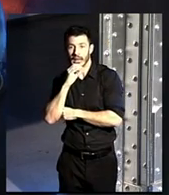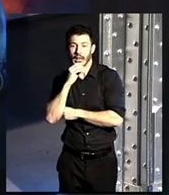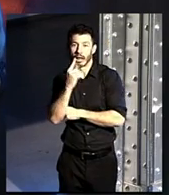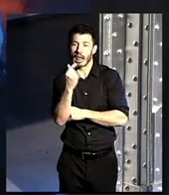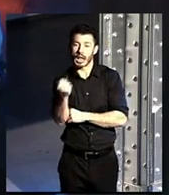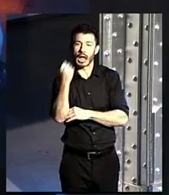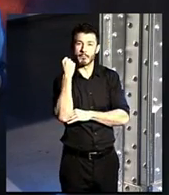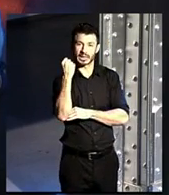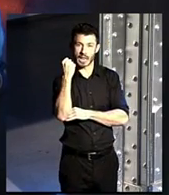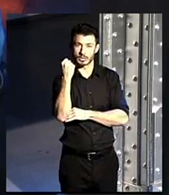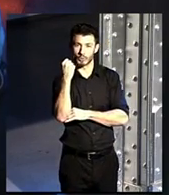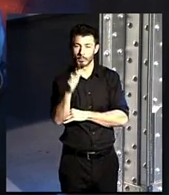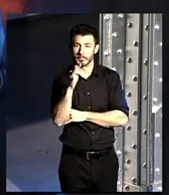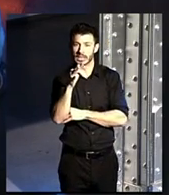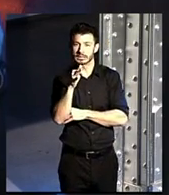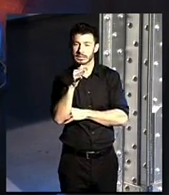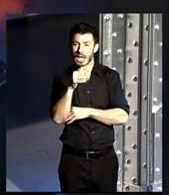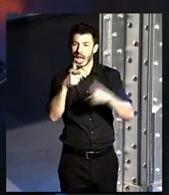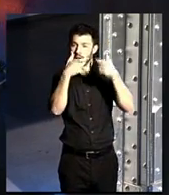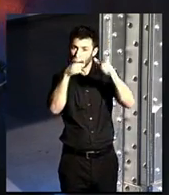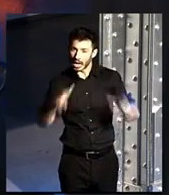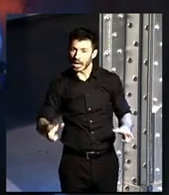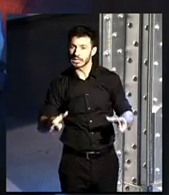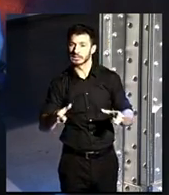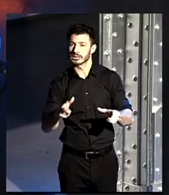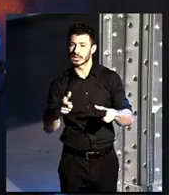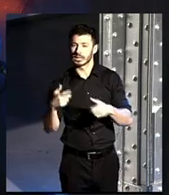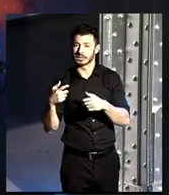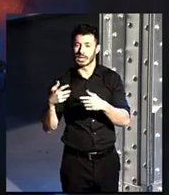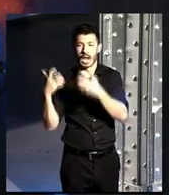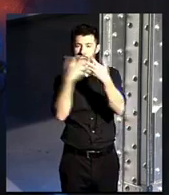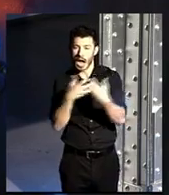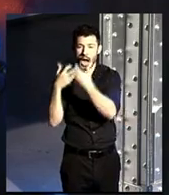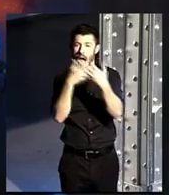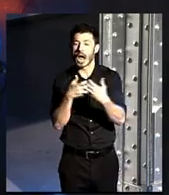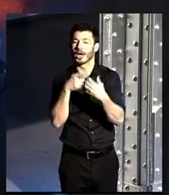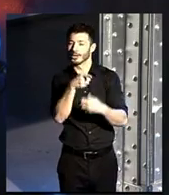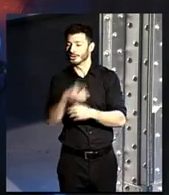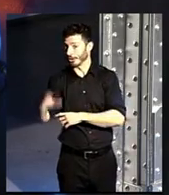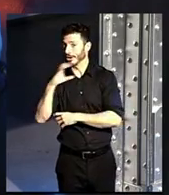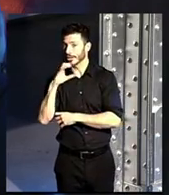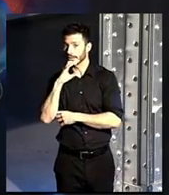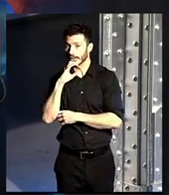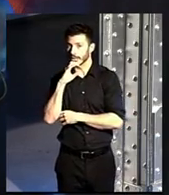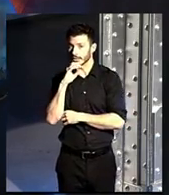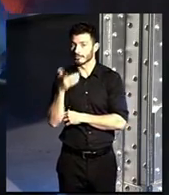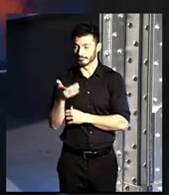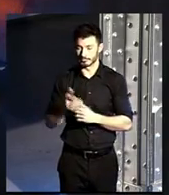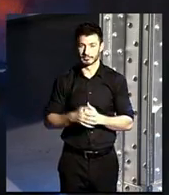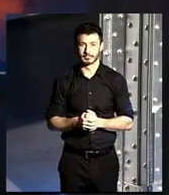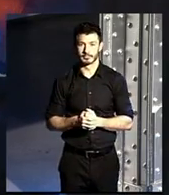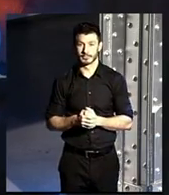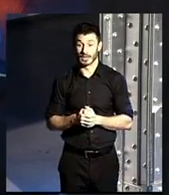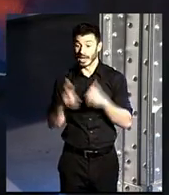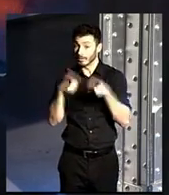y la lucha de clases, etcétera. Es decir, ese es el aspecto de la ciencia ficción que está ausente en Verne. También, pero